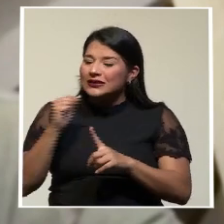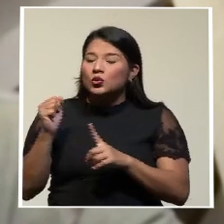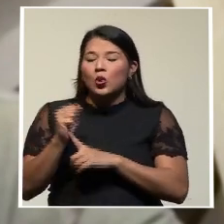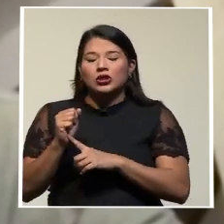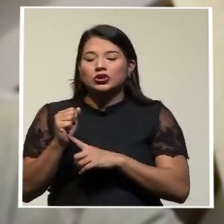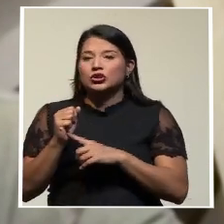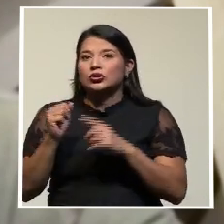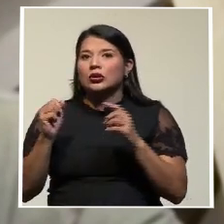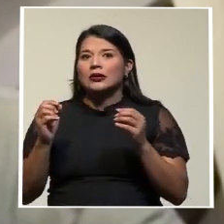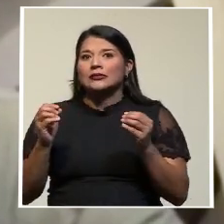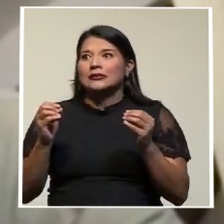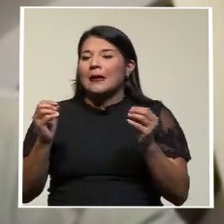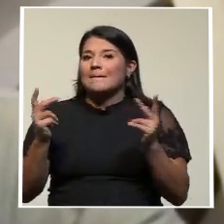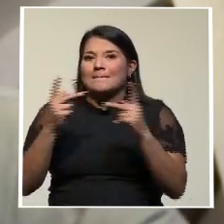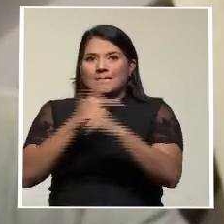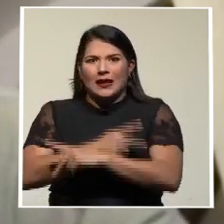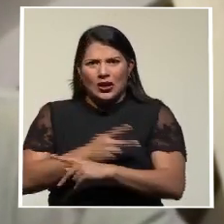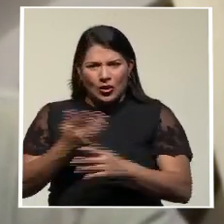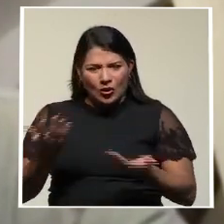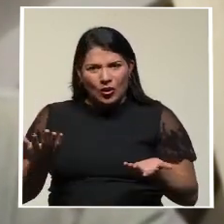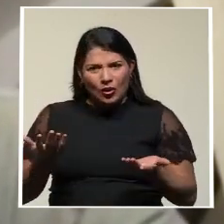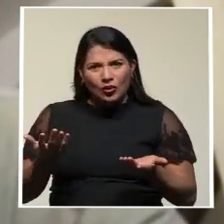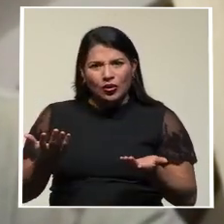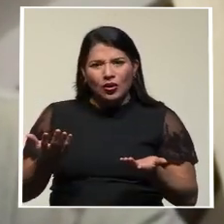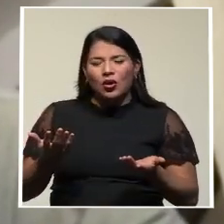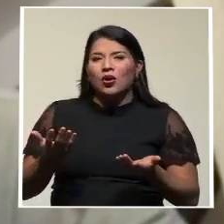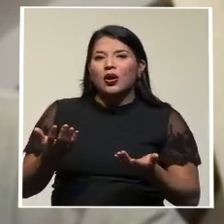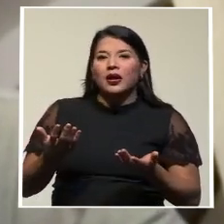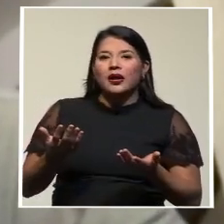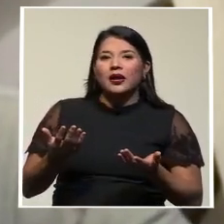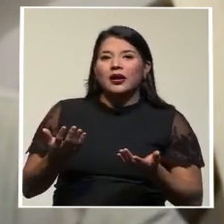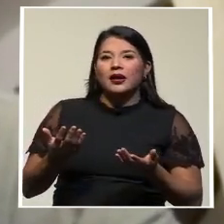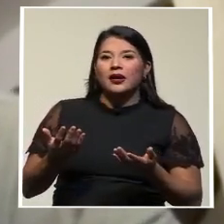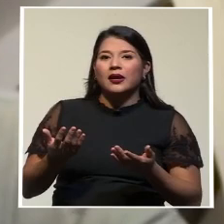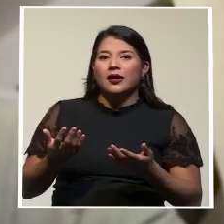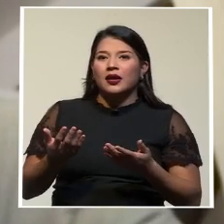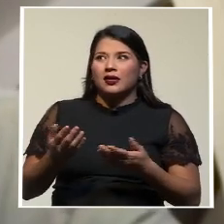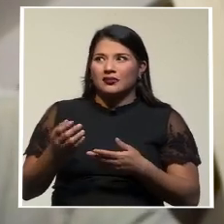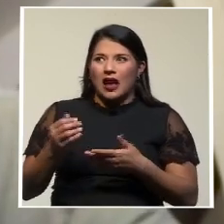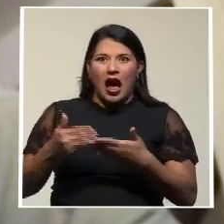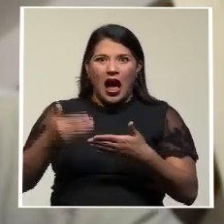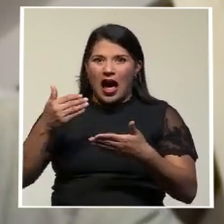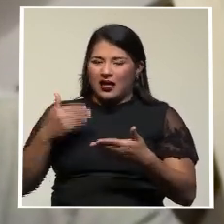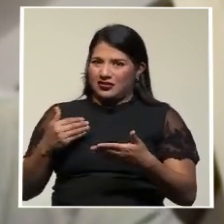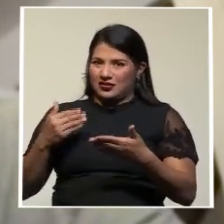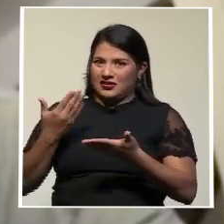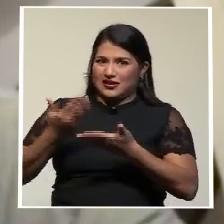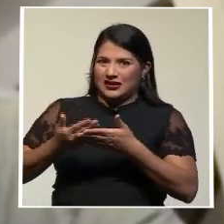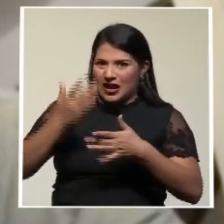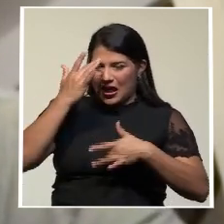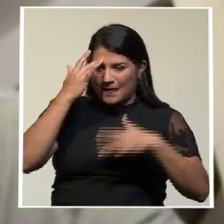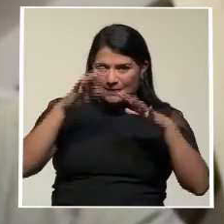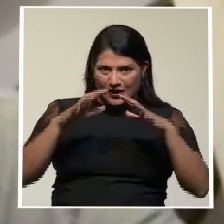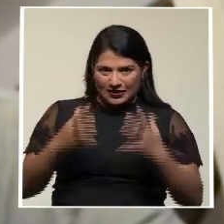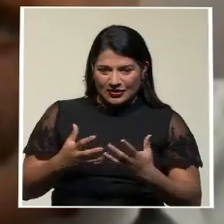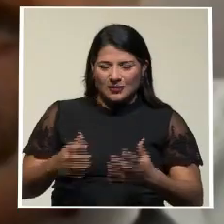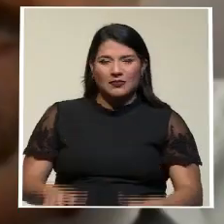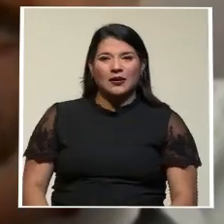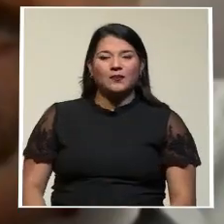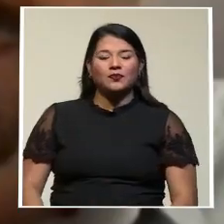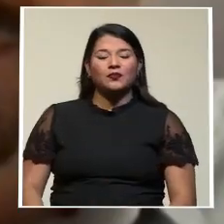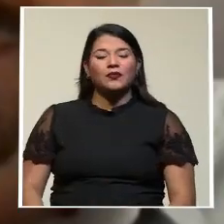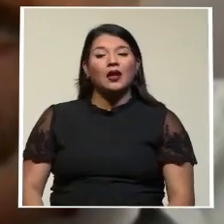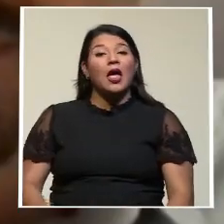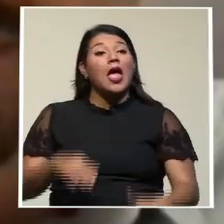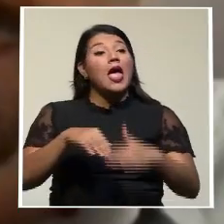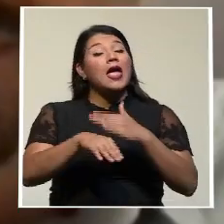lo que podría darse como concepto de exclusión antes de la pandemia. Diputado, en la corriente legislativa hay